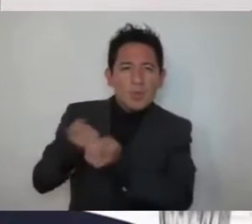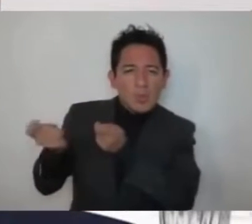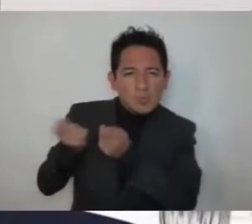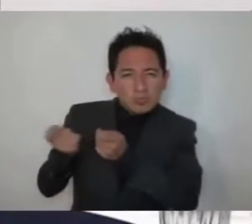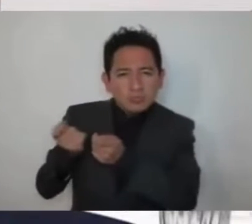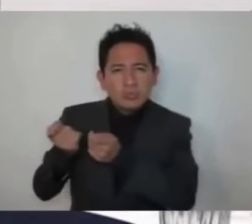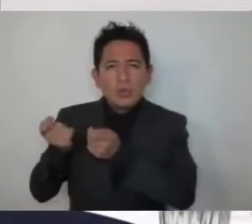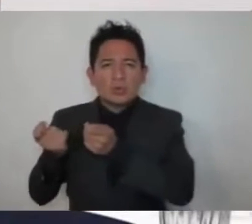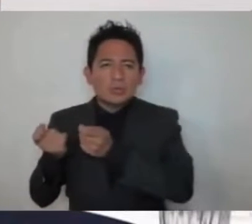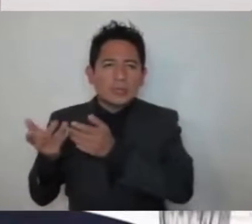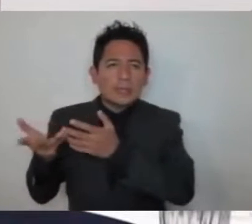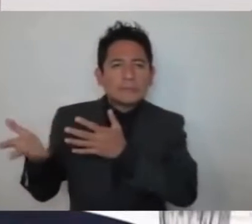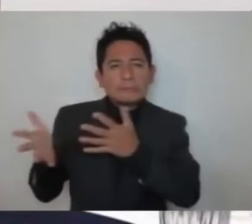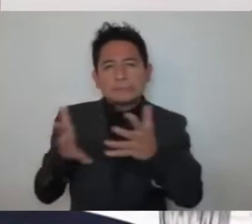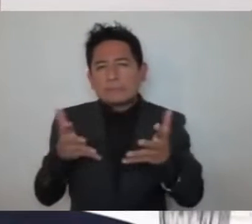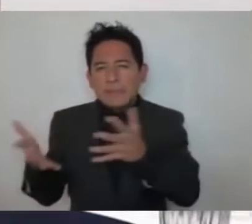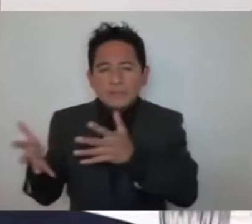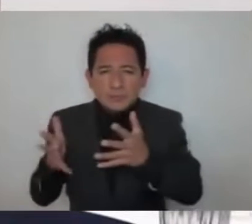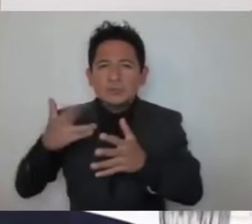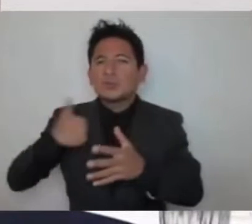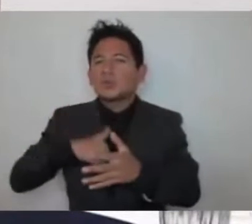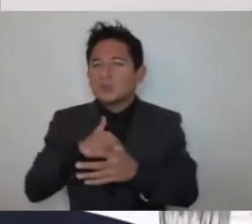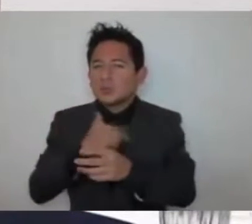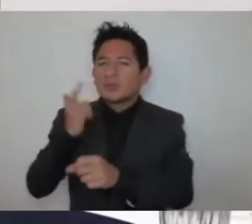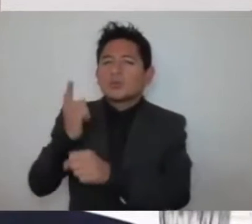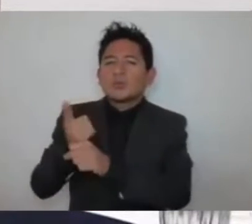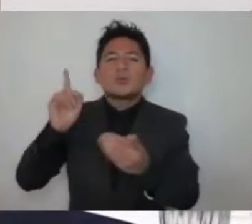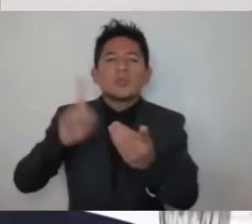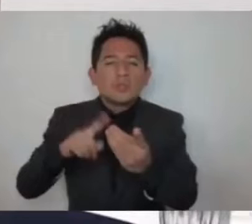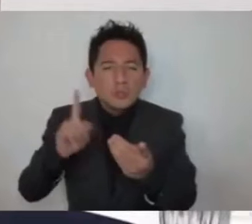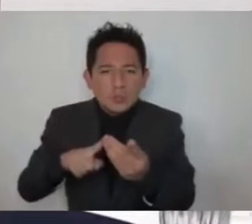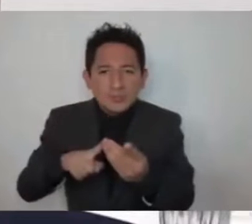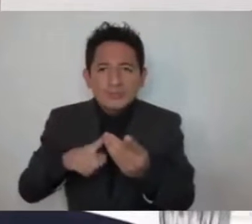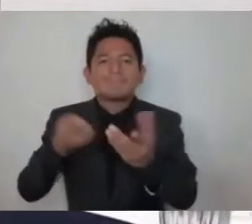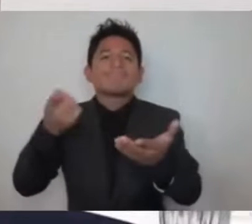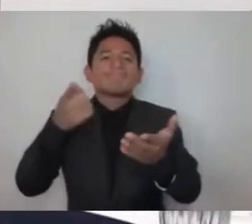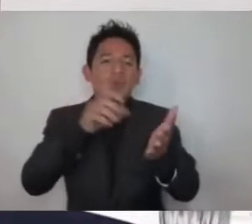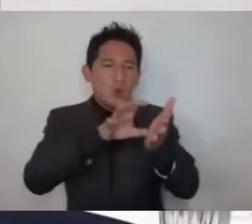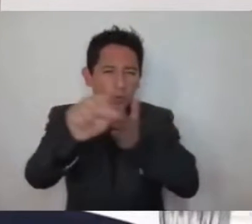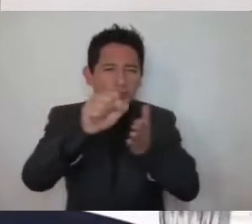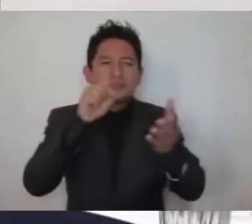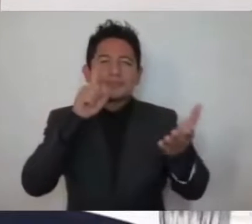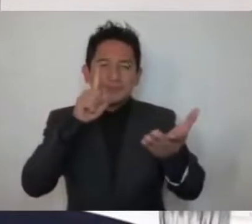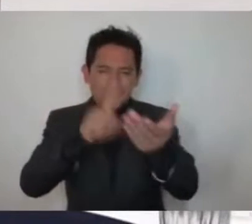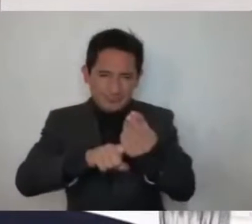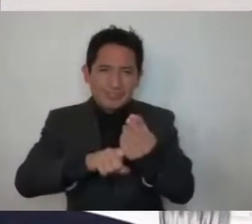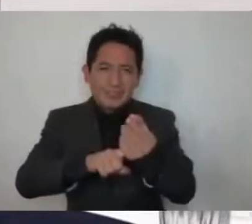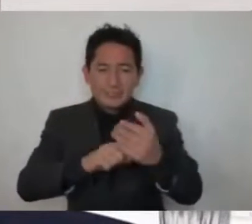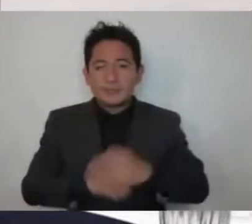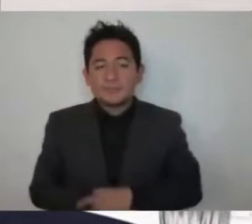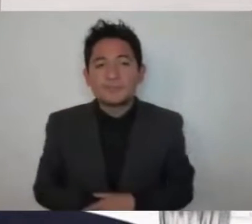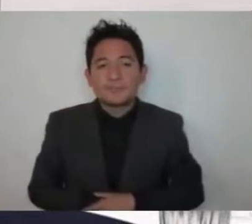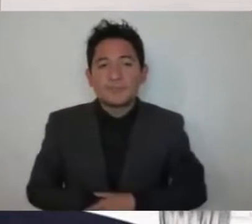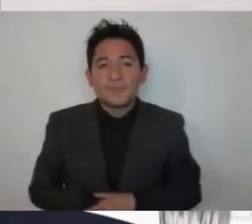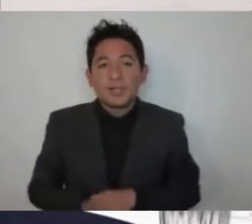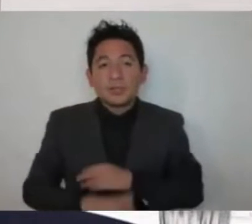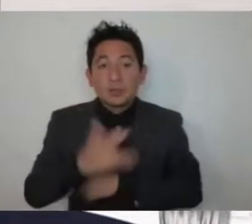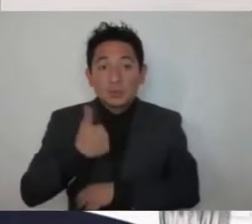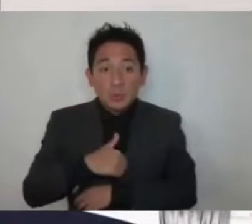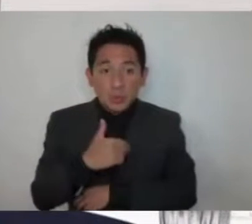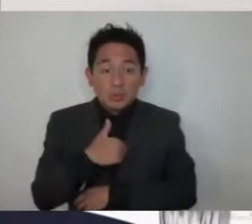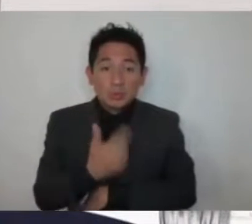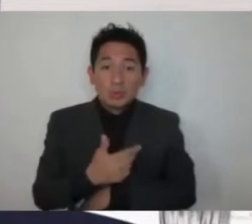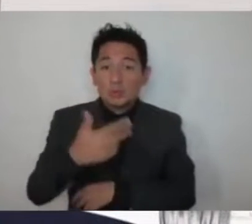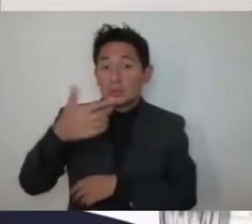Constitución y es paradójico porque ya o se inició en la novena época ya vamos en la décimo primera y a veces se le sigue